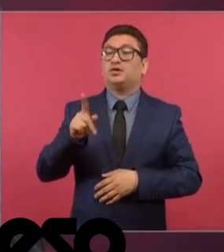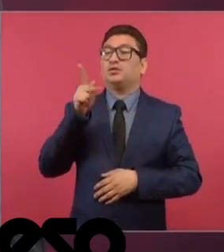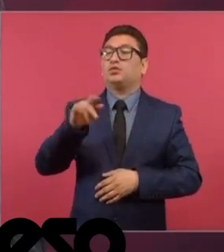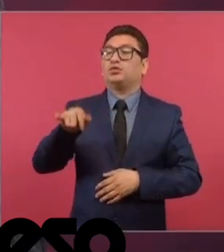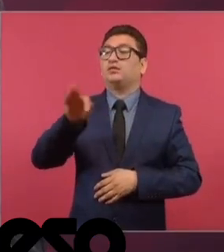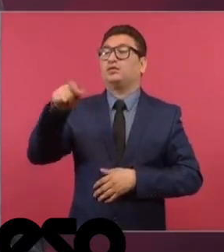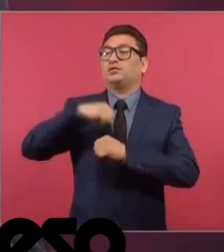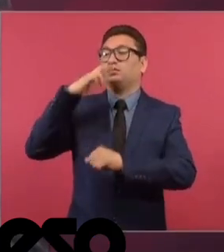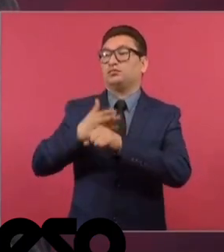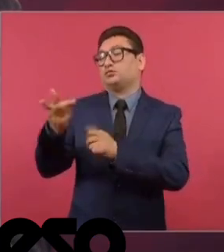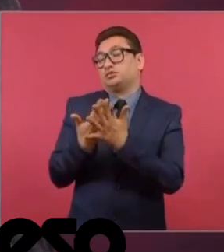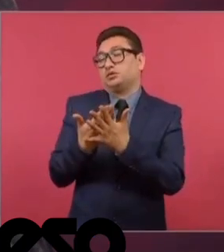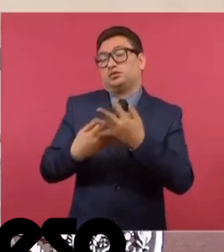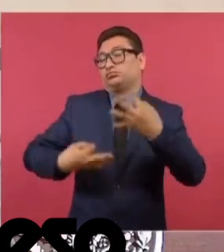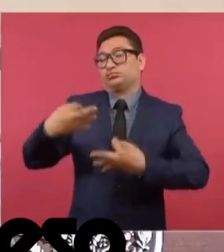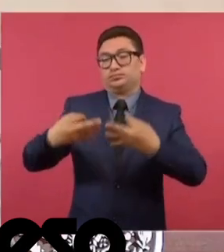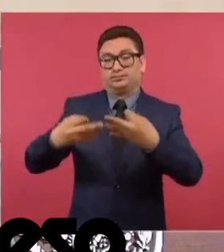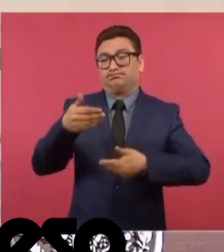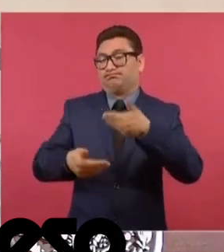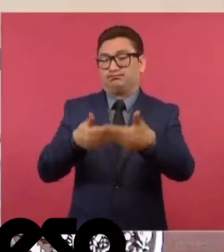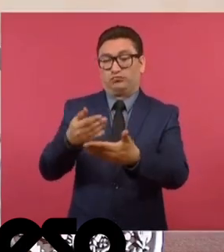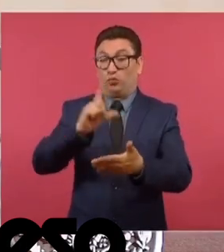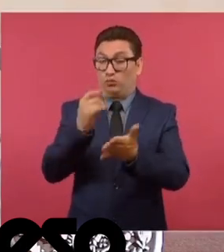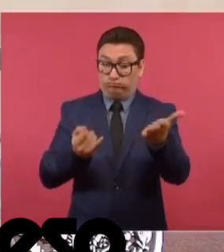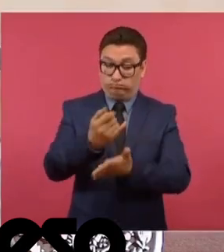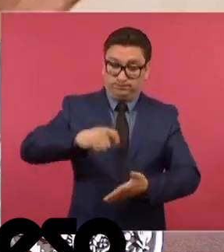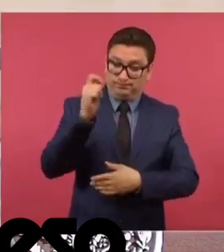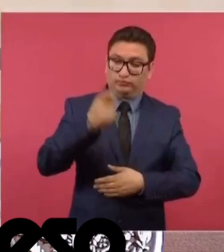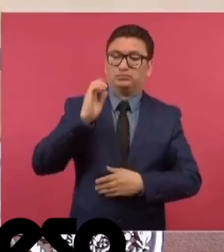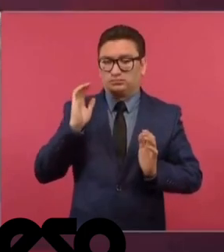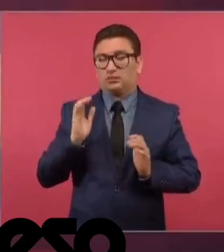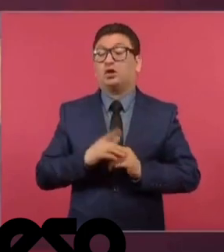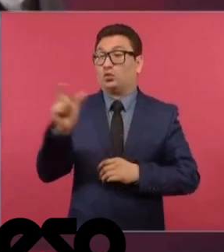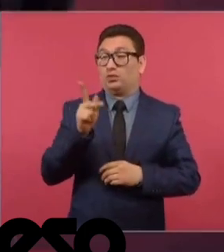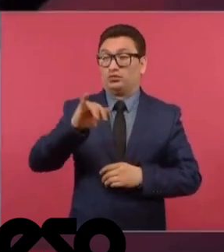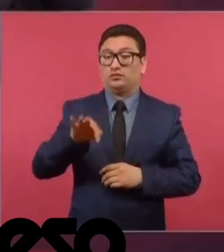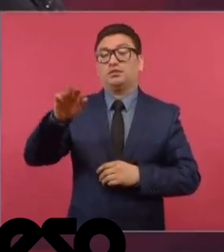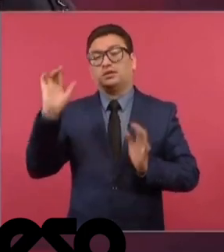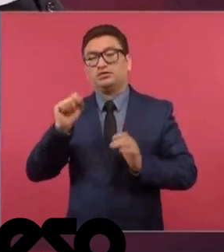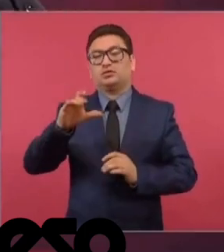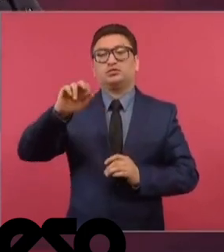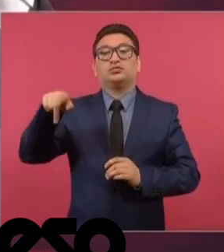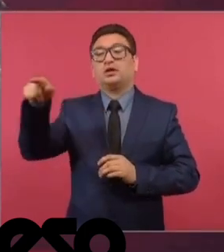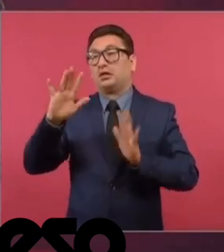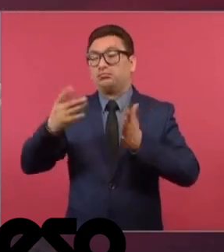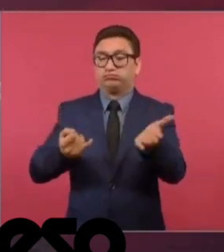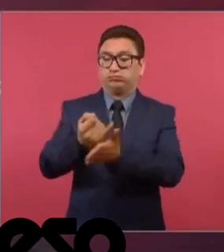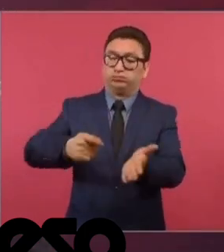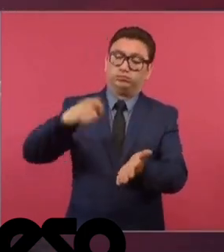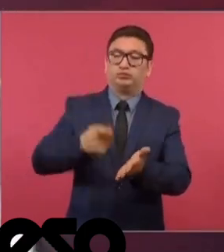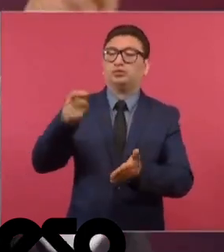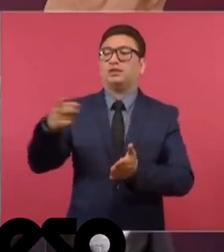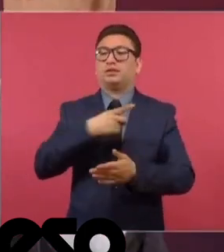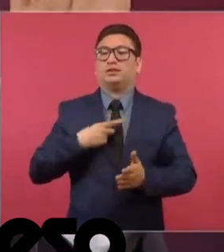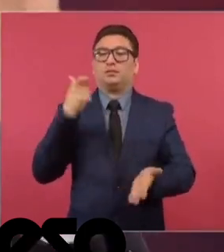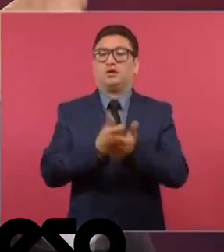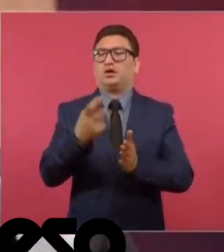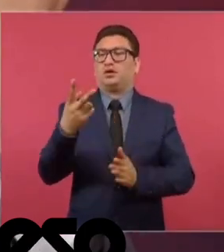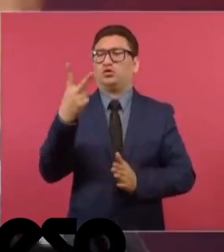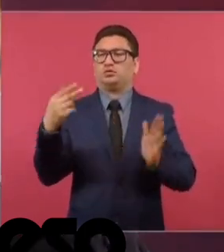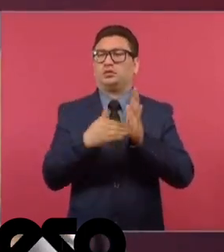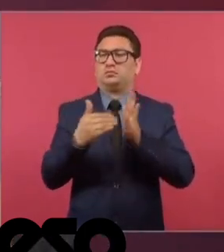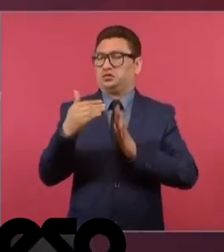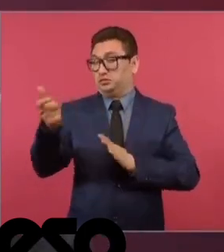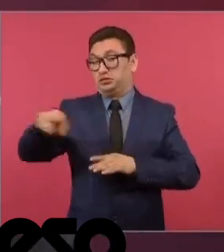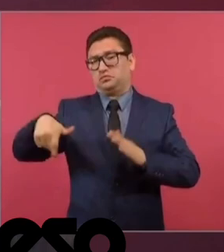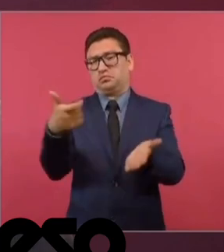Poder Judicial y hay que esperar a que se resuelva. Lo que ya el Poder Judicial resolvió, la Corte resolvió que debía de pagar creo que